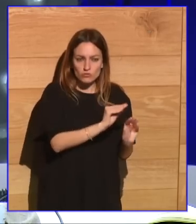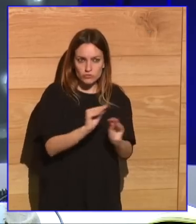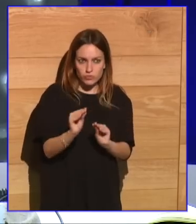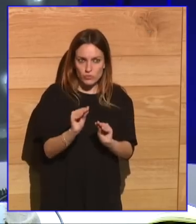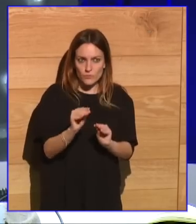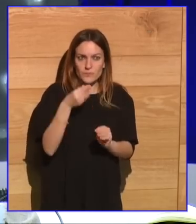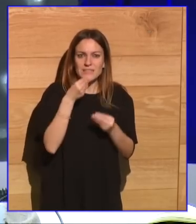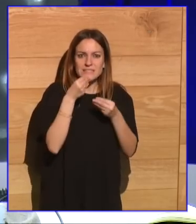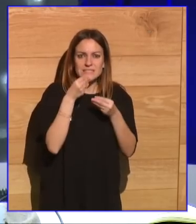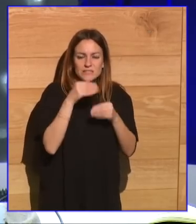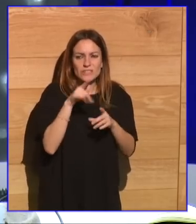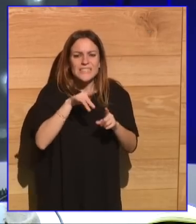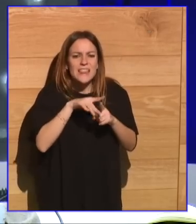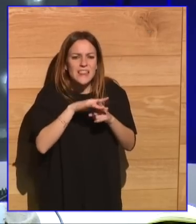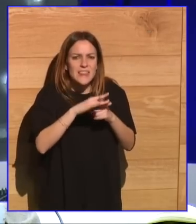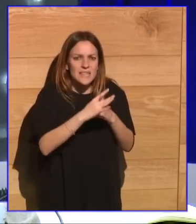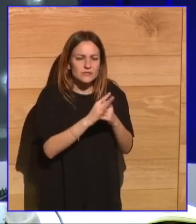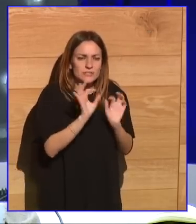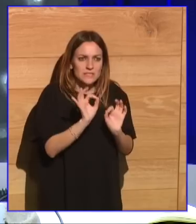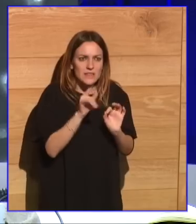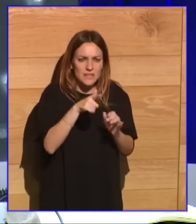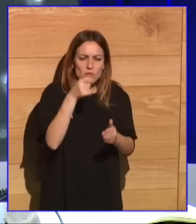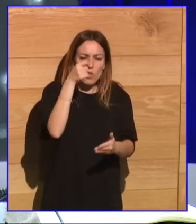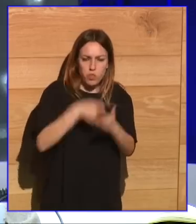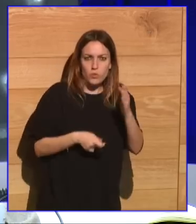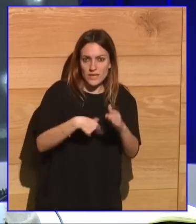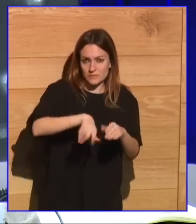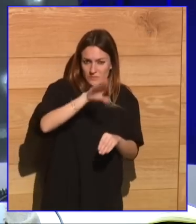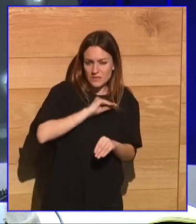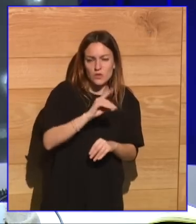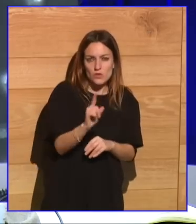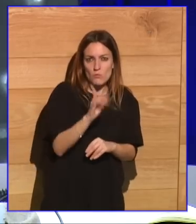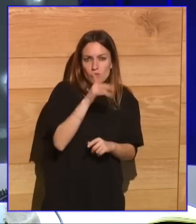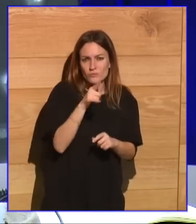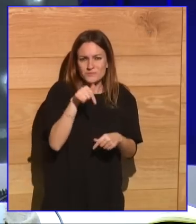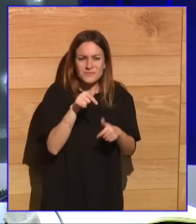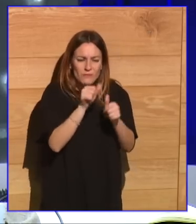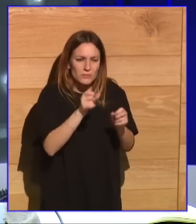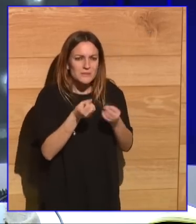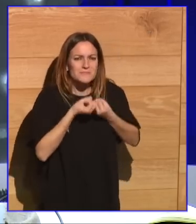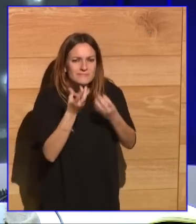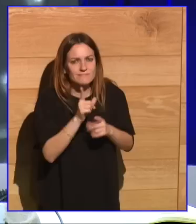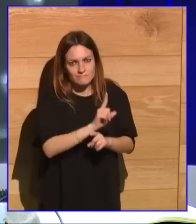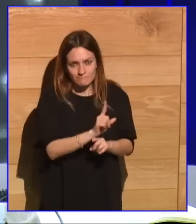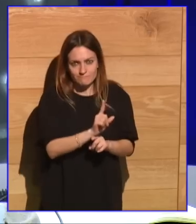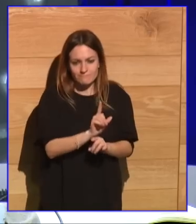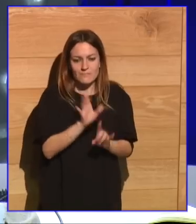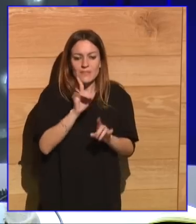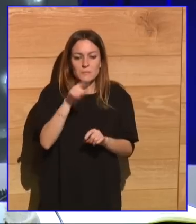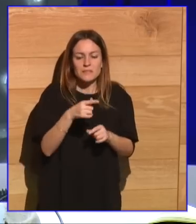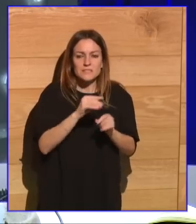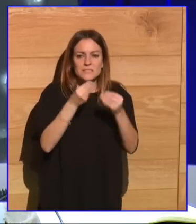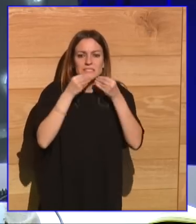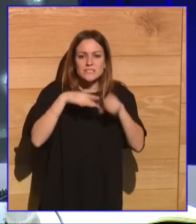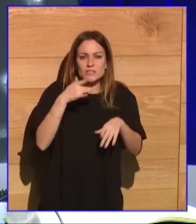unas circunstancias que nunca acabas de percibir como tan duras porque no se venden de esa manera, y la propia historia de amor tampoco es una